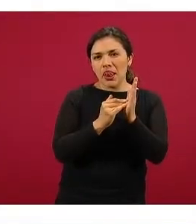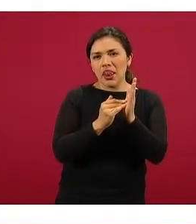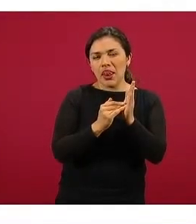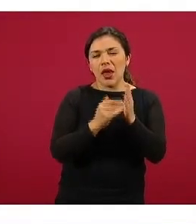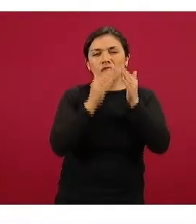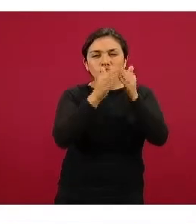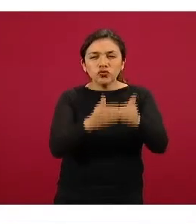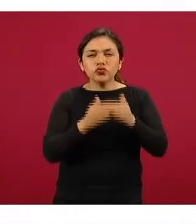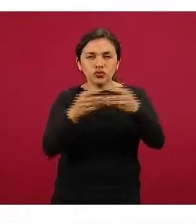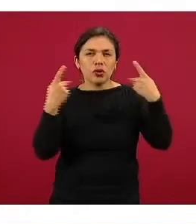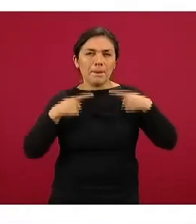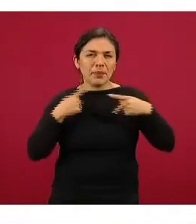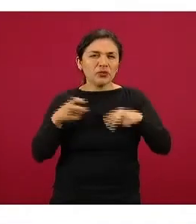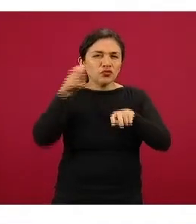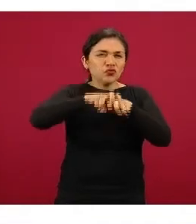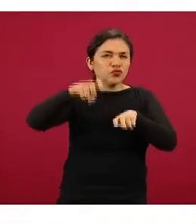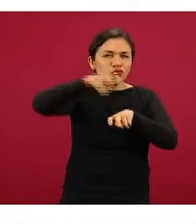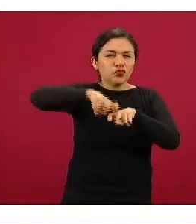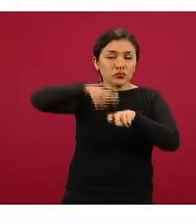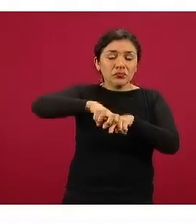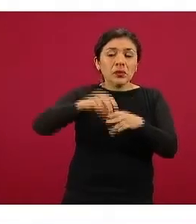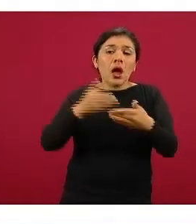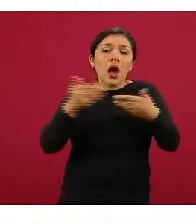9.095.000 cruceristas a